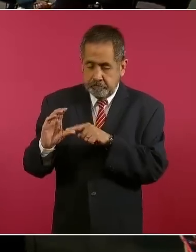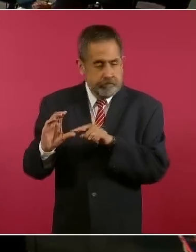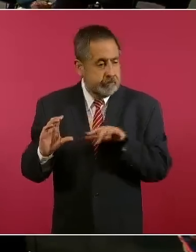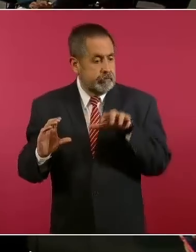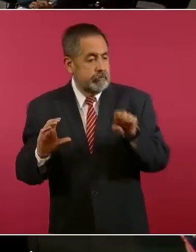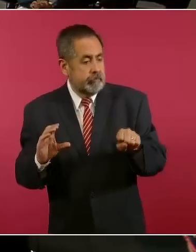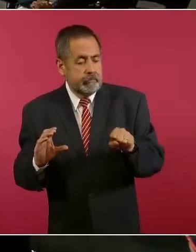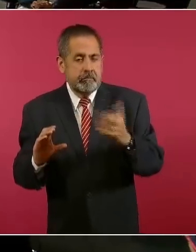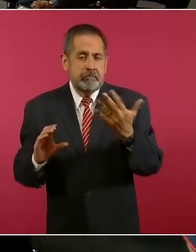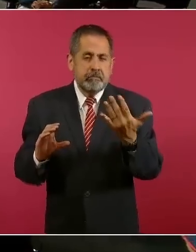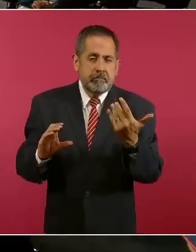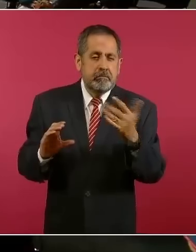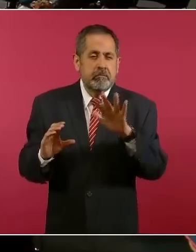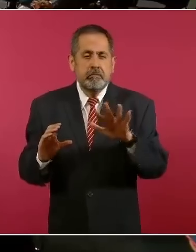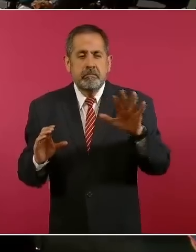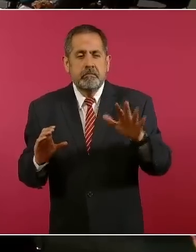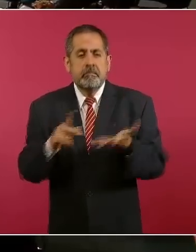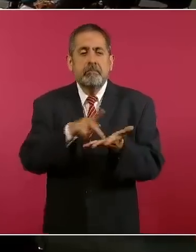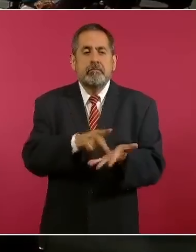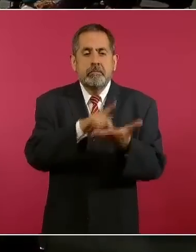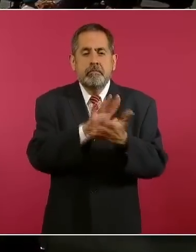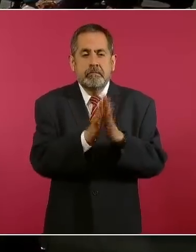nosotros llegamos,